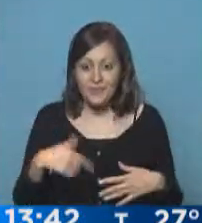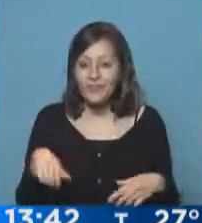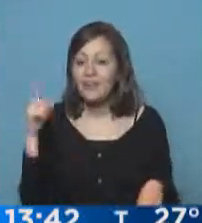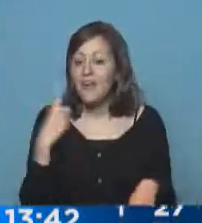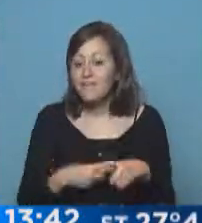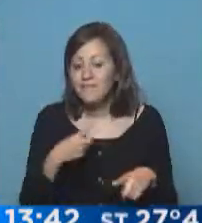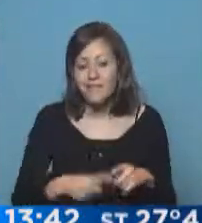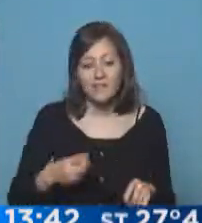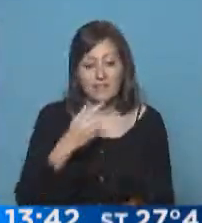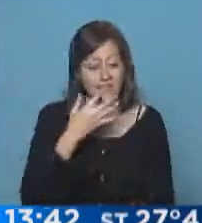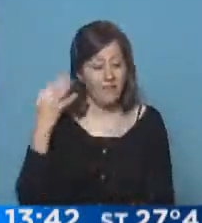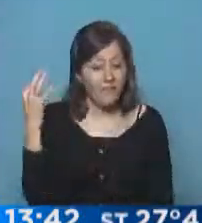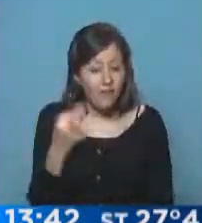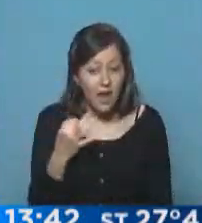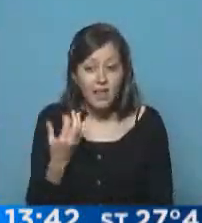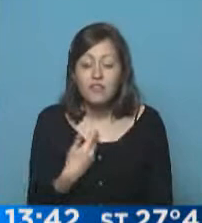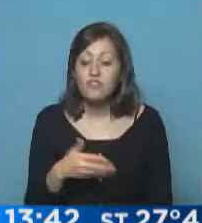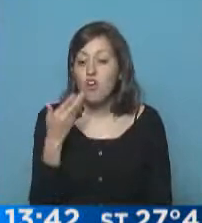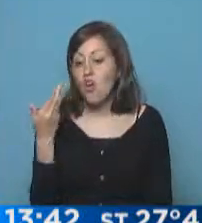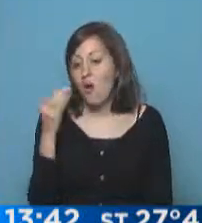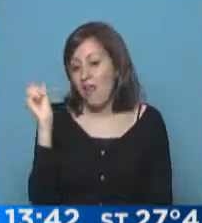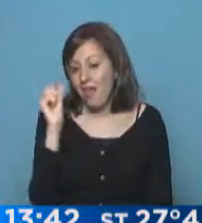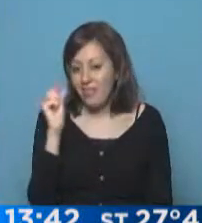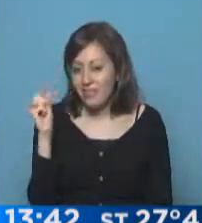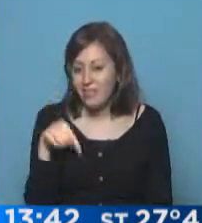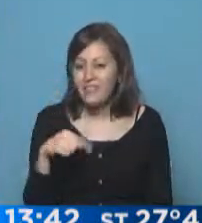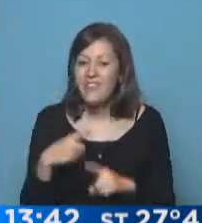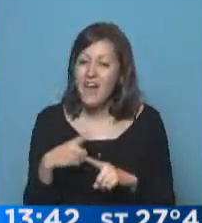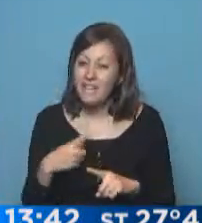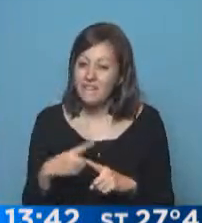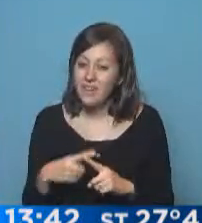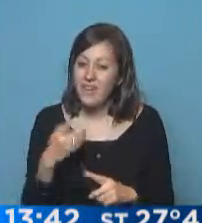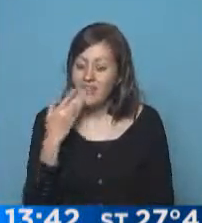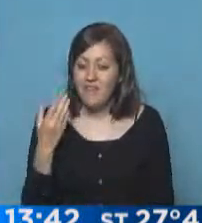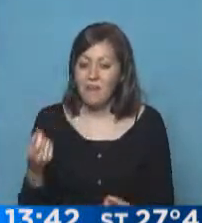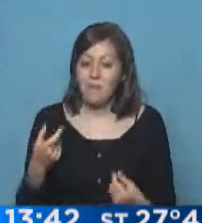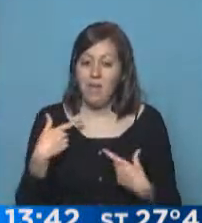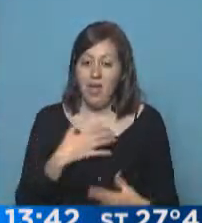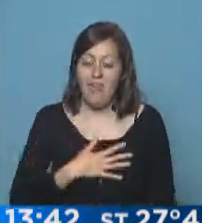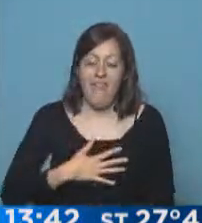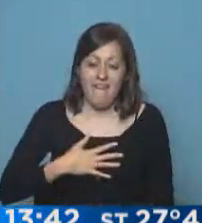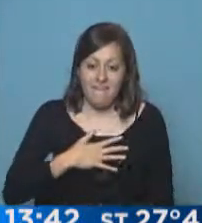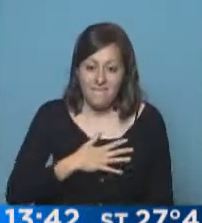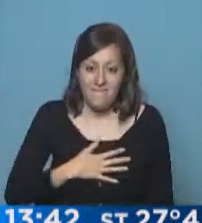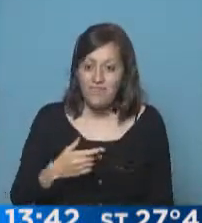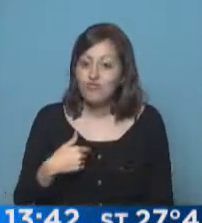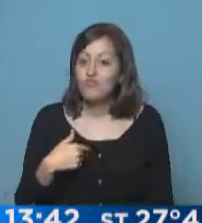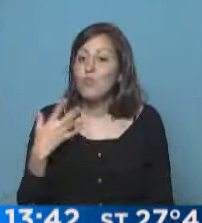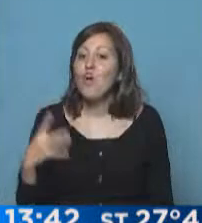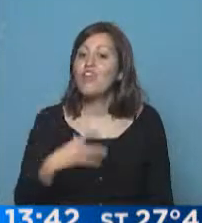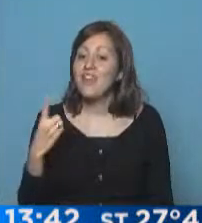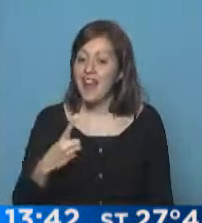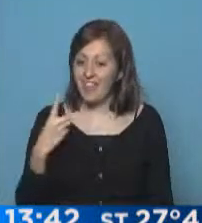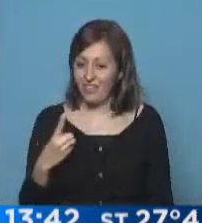verdad... Yo hablé un ratito y conté un poquito de lo que pasaba con este festival, me creó como artista, como directora,